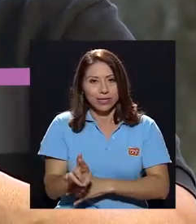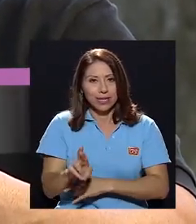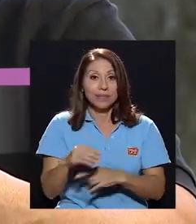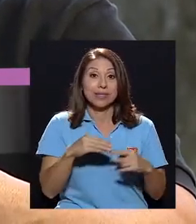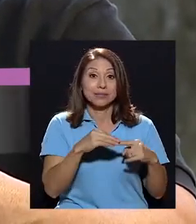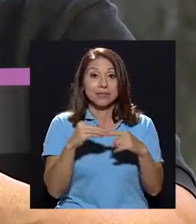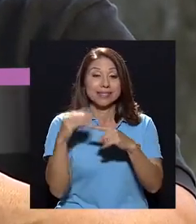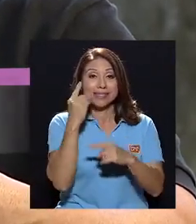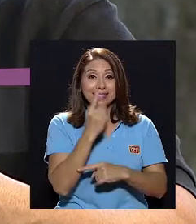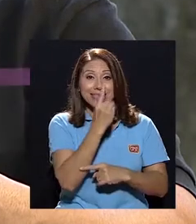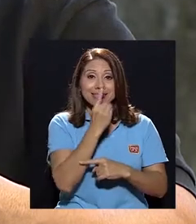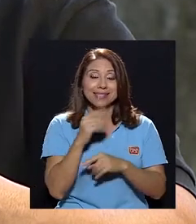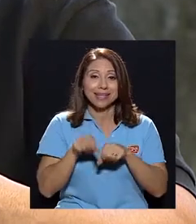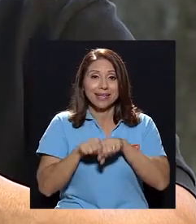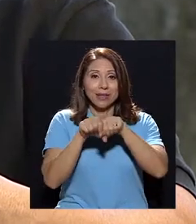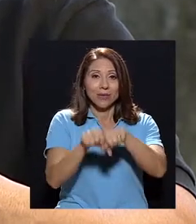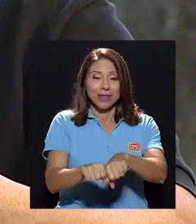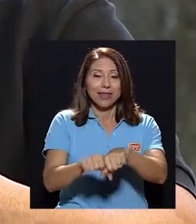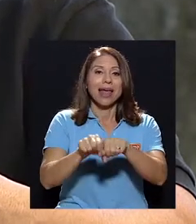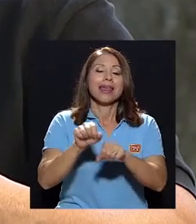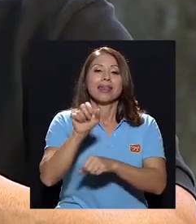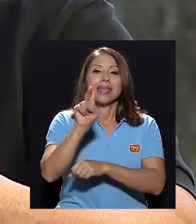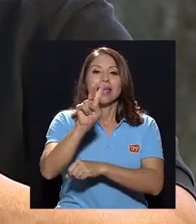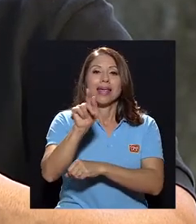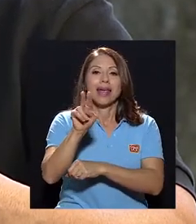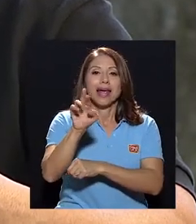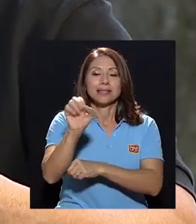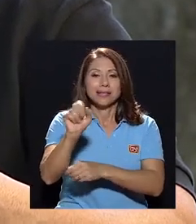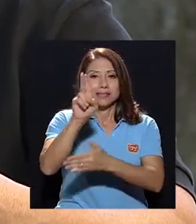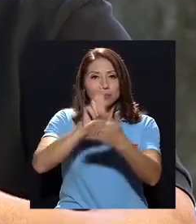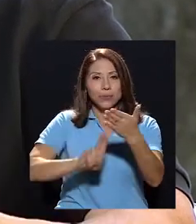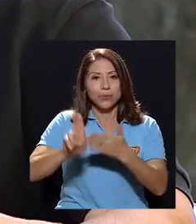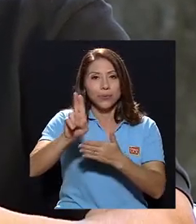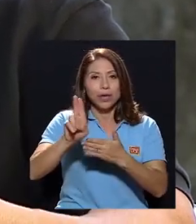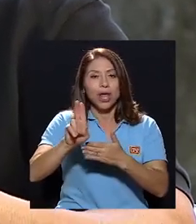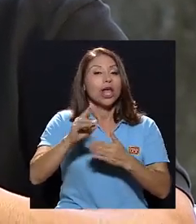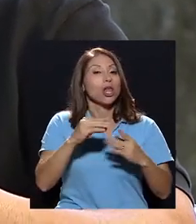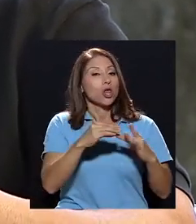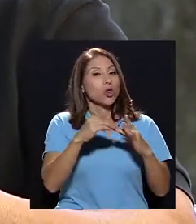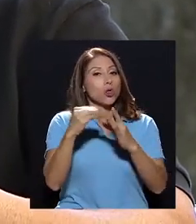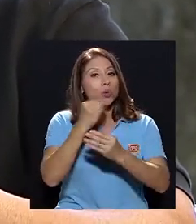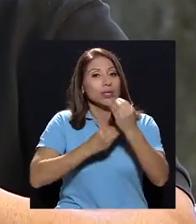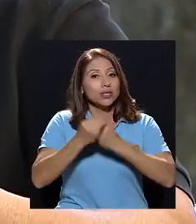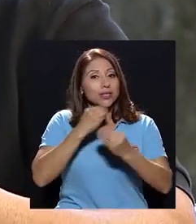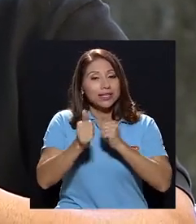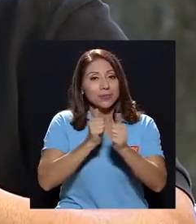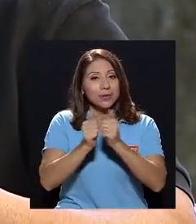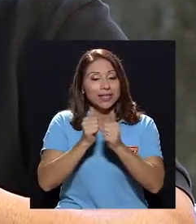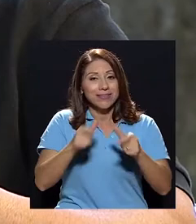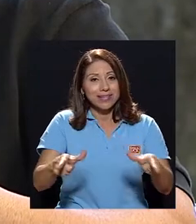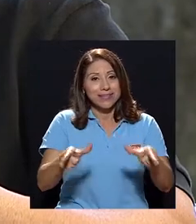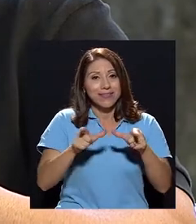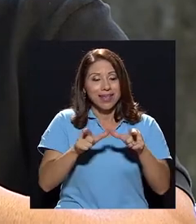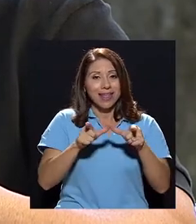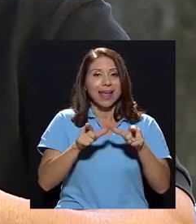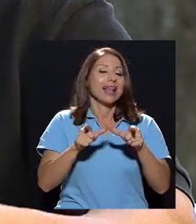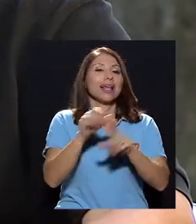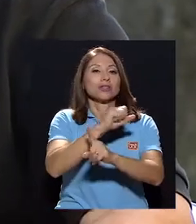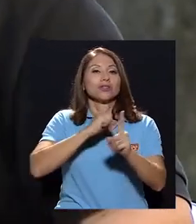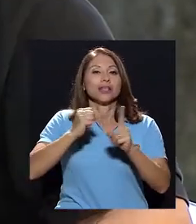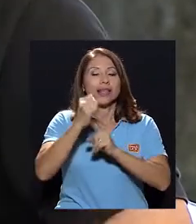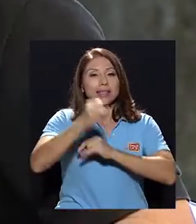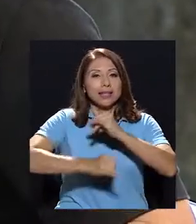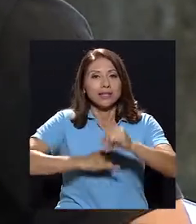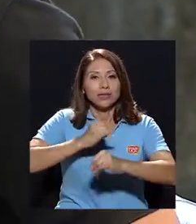Rica, dietista graduada de Kansas State University, nutricionista deportiva certificada por la Sociedad Internacional